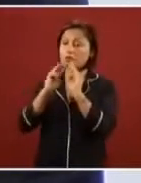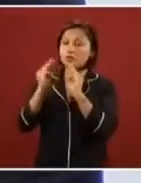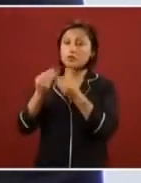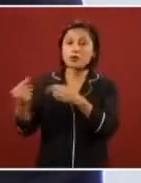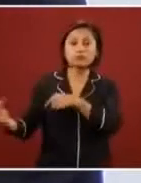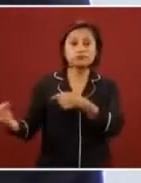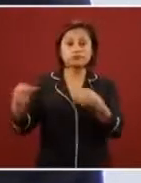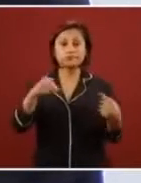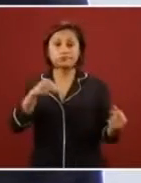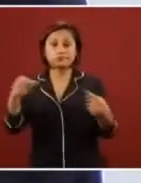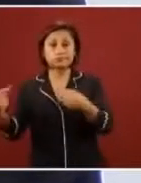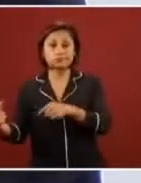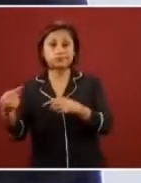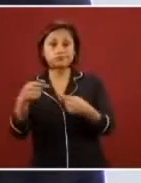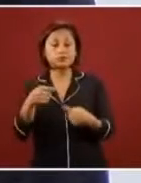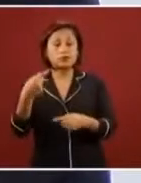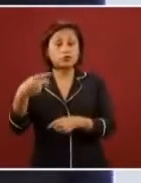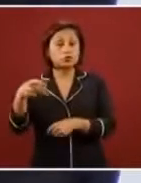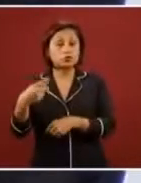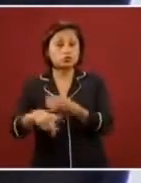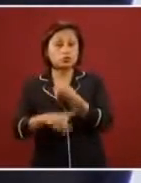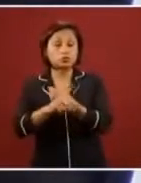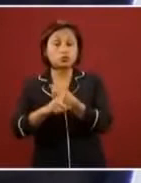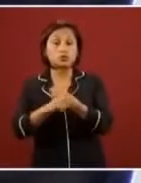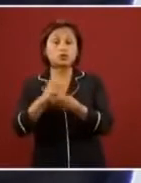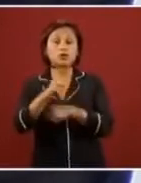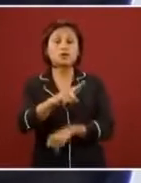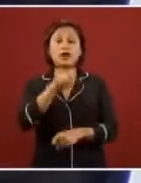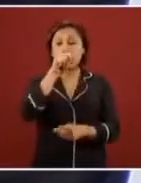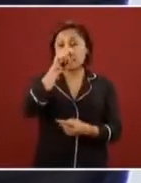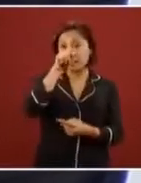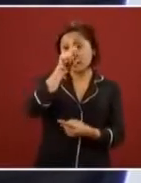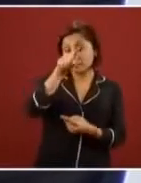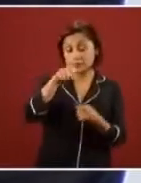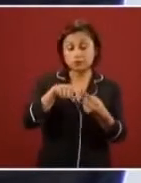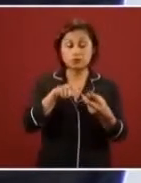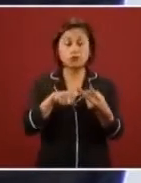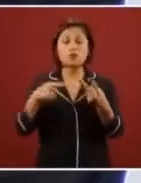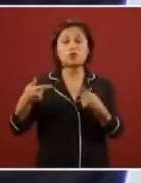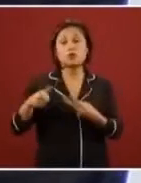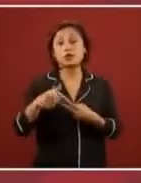una de Jalisco, otra de Guanajuato. ¿Sí?